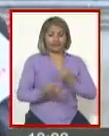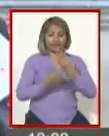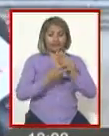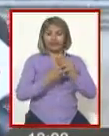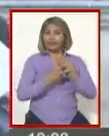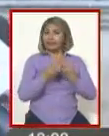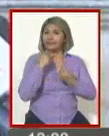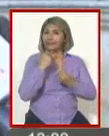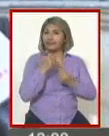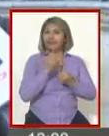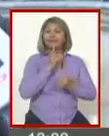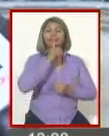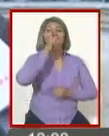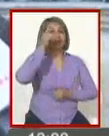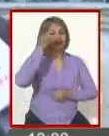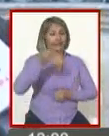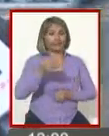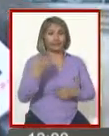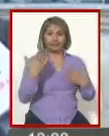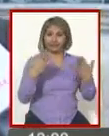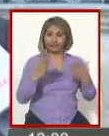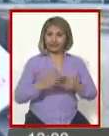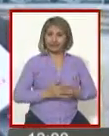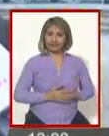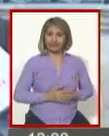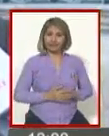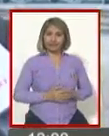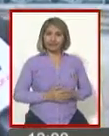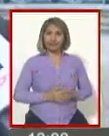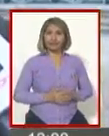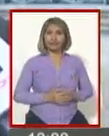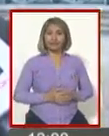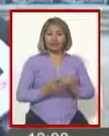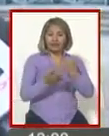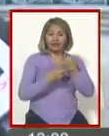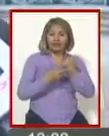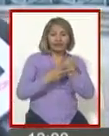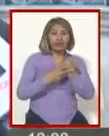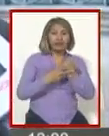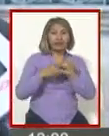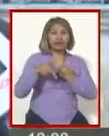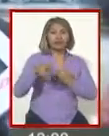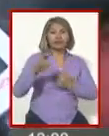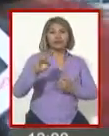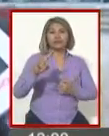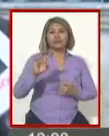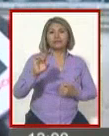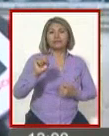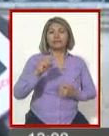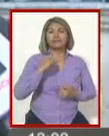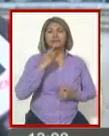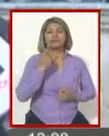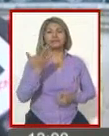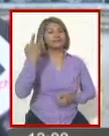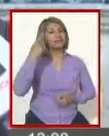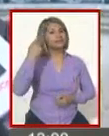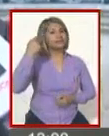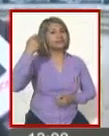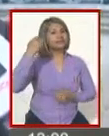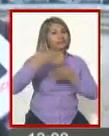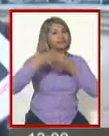ahorros están garantizados, en este caso, los ahorros previsionales para